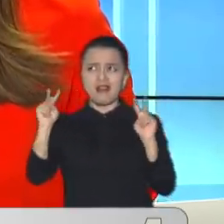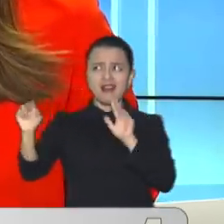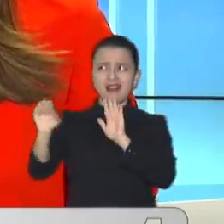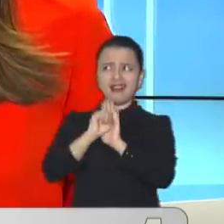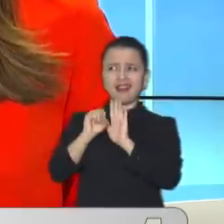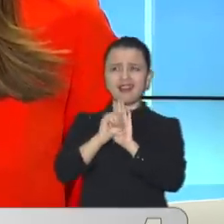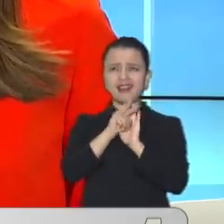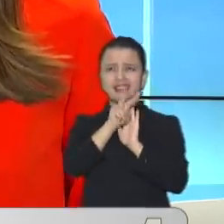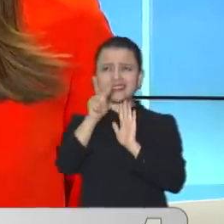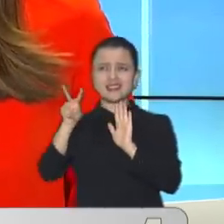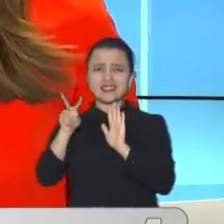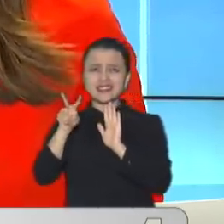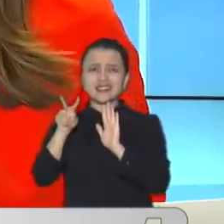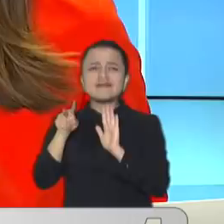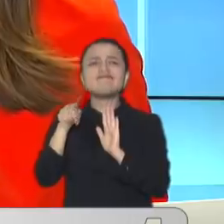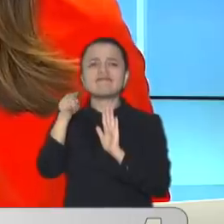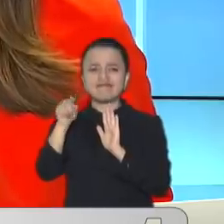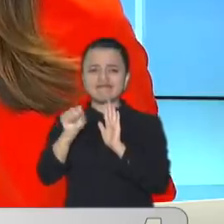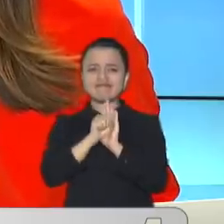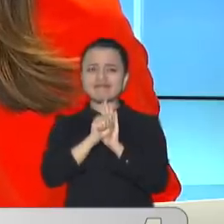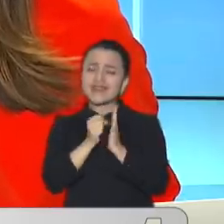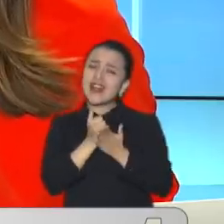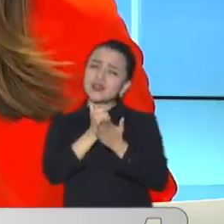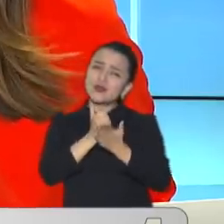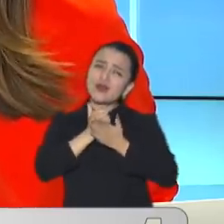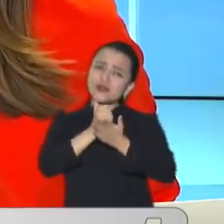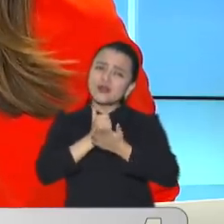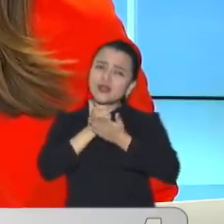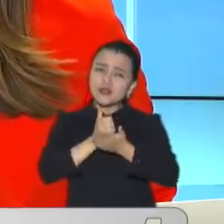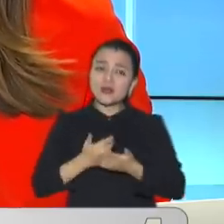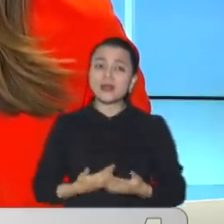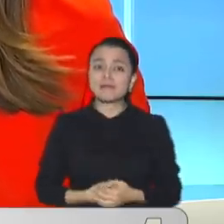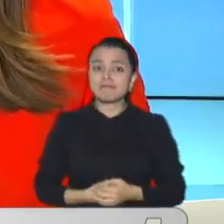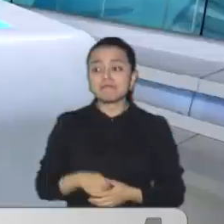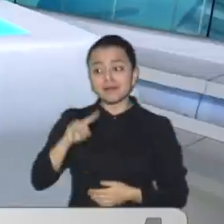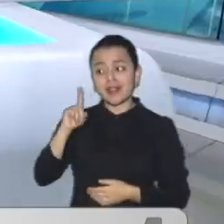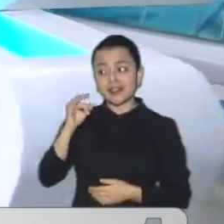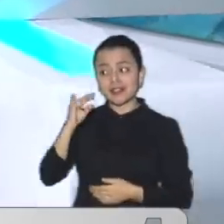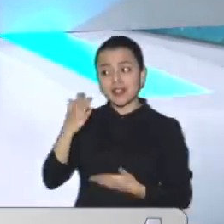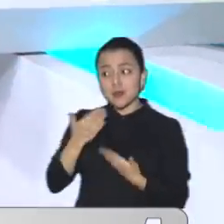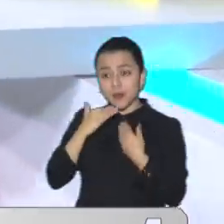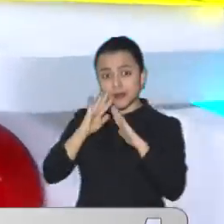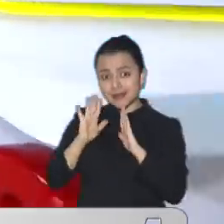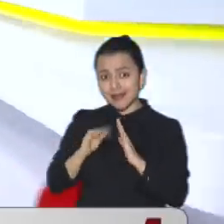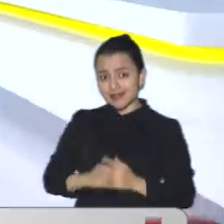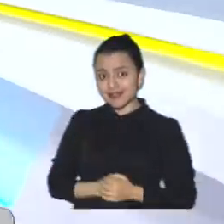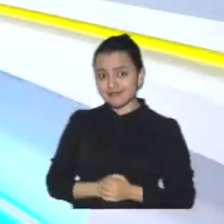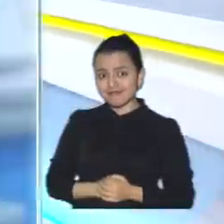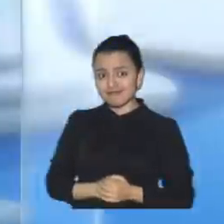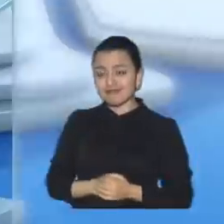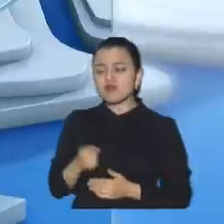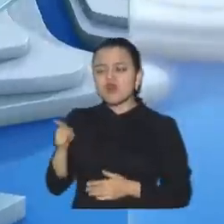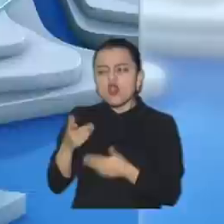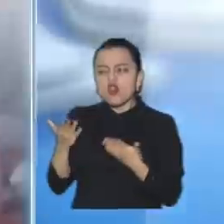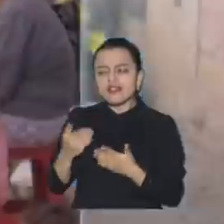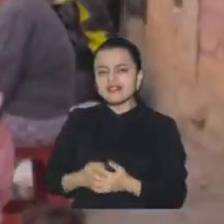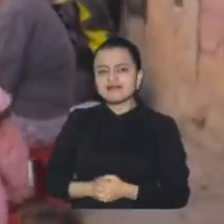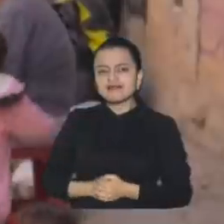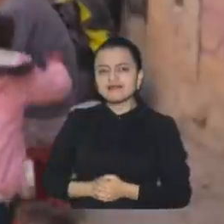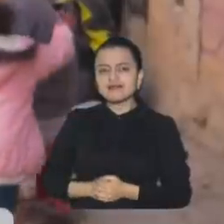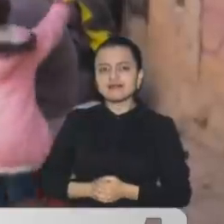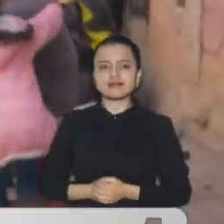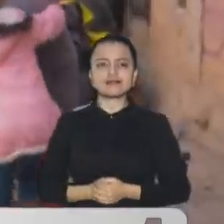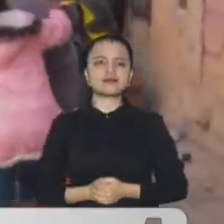de las familias que piden ayuda en medio de las restricciones de la ciudad. Estilo Engas, muy buenos días. ¿En qué lugar se encuentra?